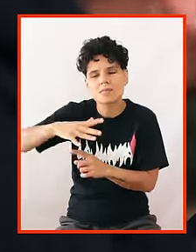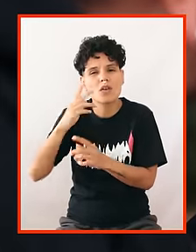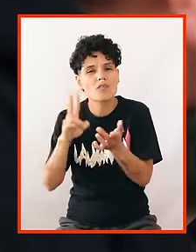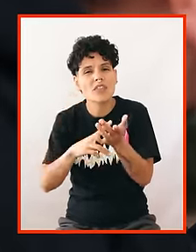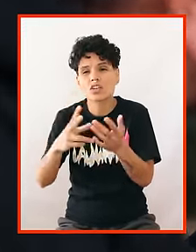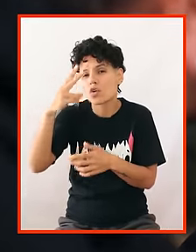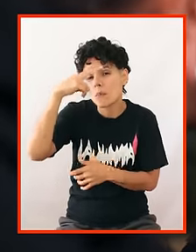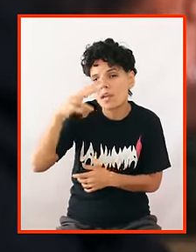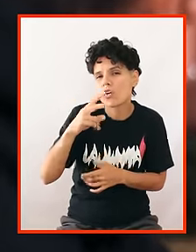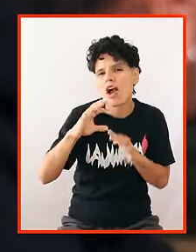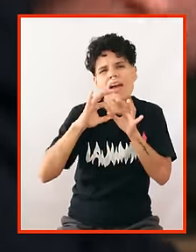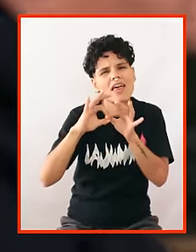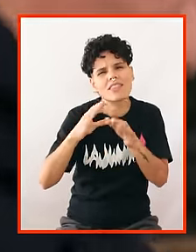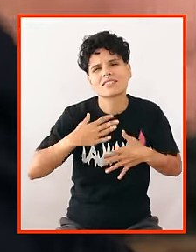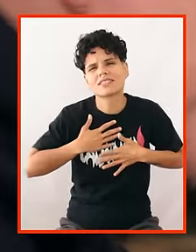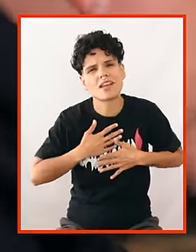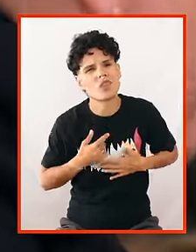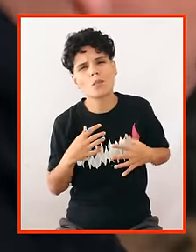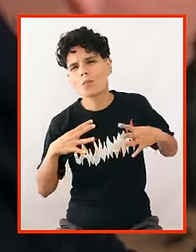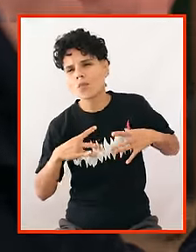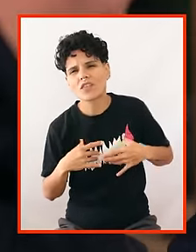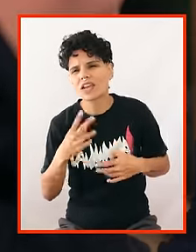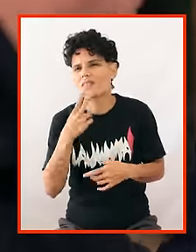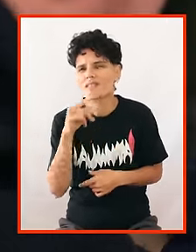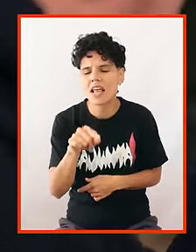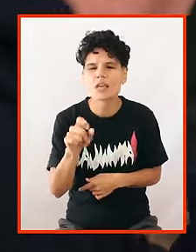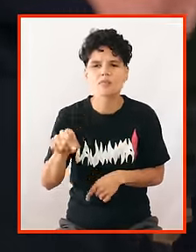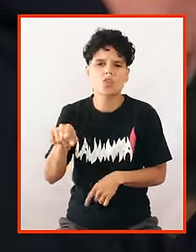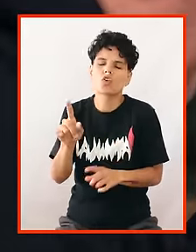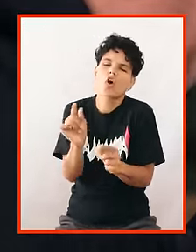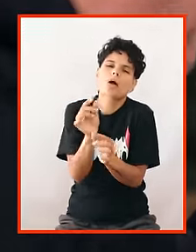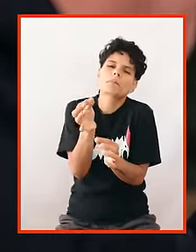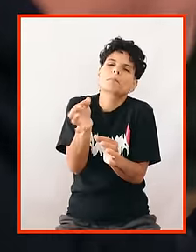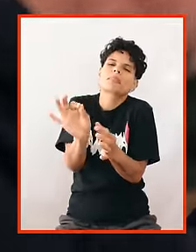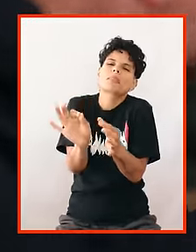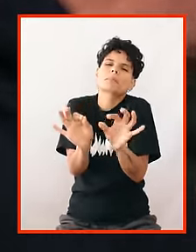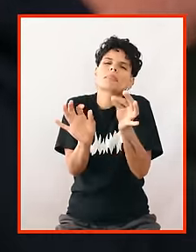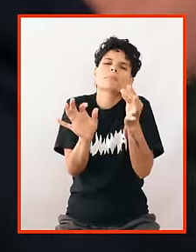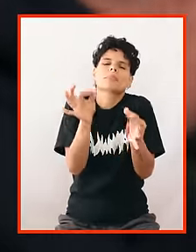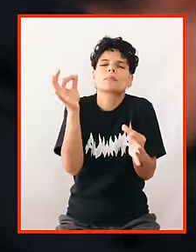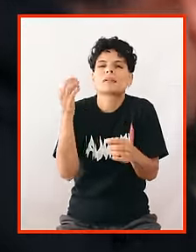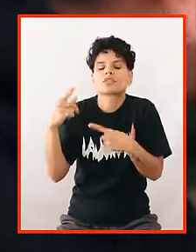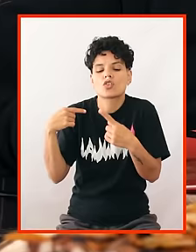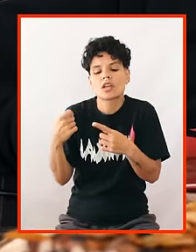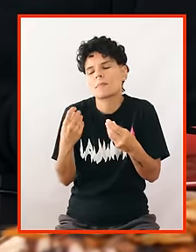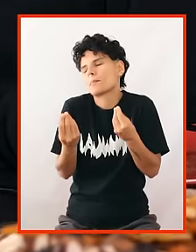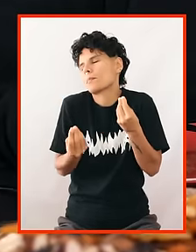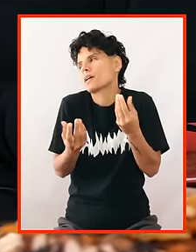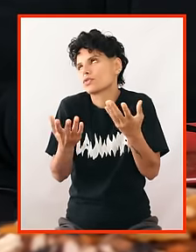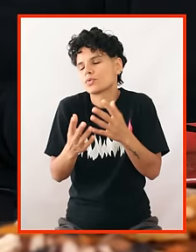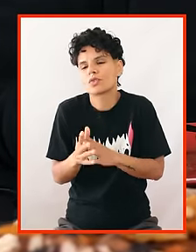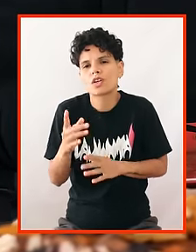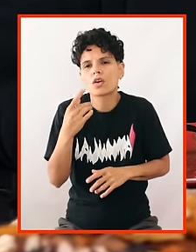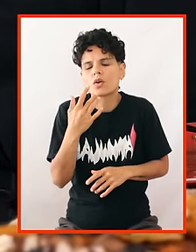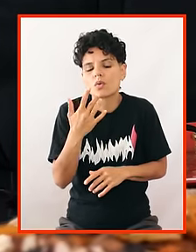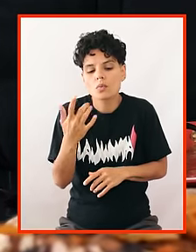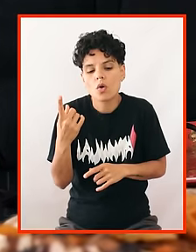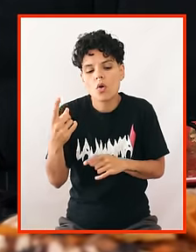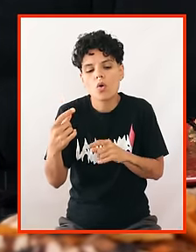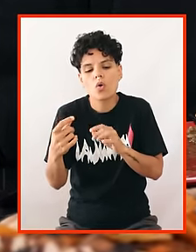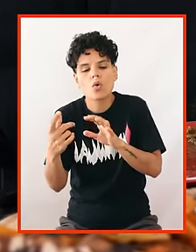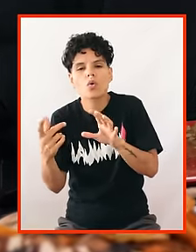vivo ahí y no quiero tener. No, pero por eso contemos la anécdota, si son historias aisladas. En tantos años que pasa una historia. No, una vez fuimos a